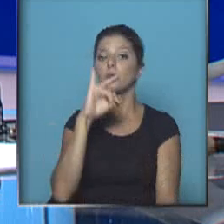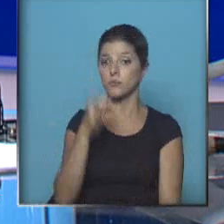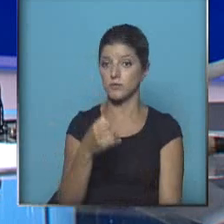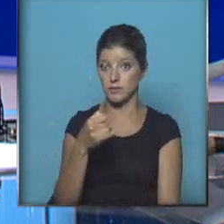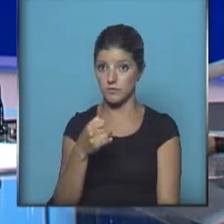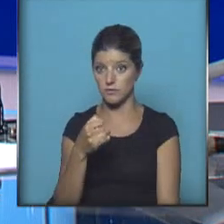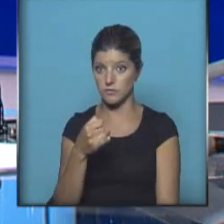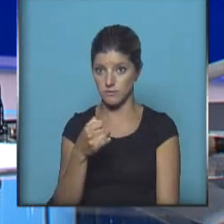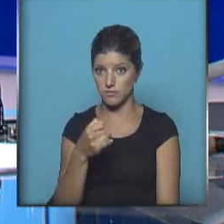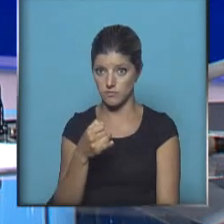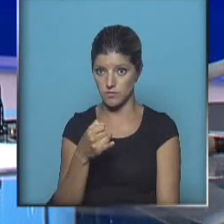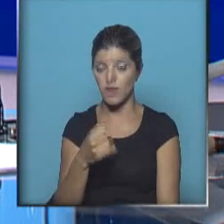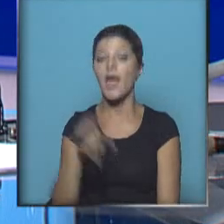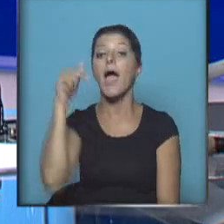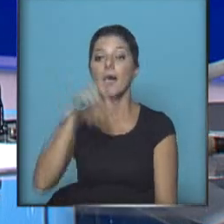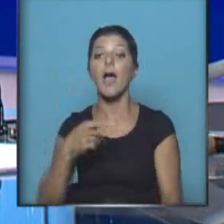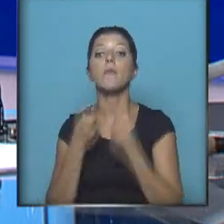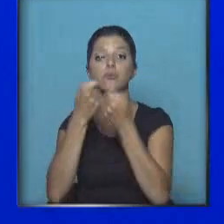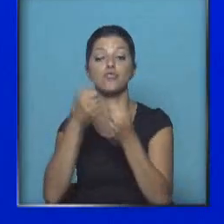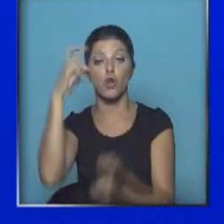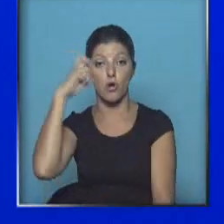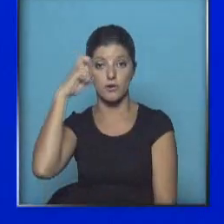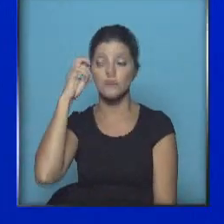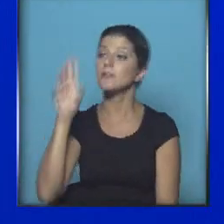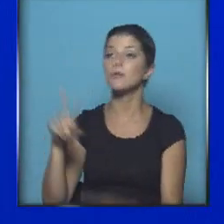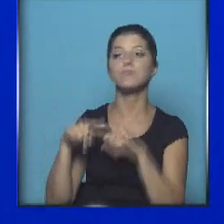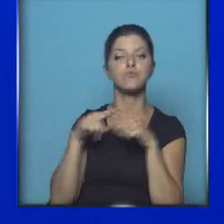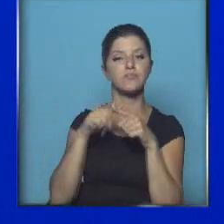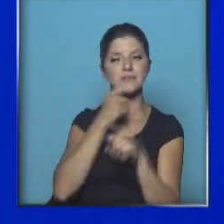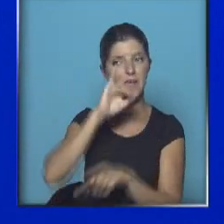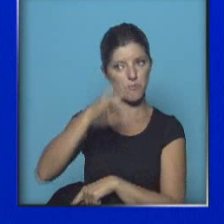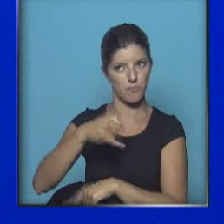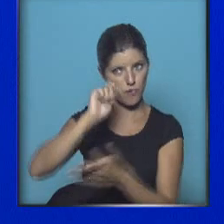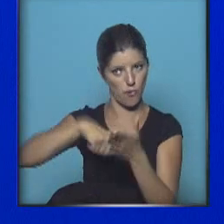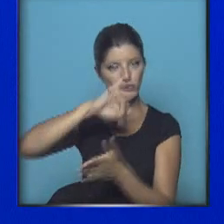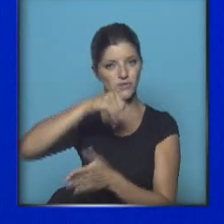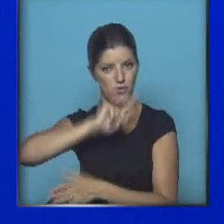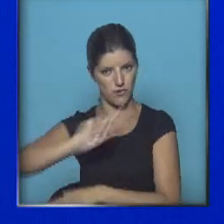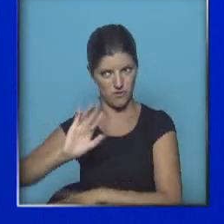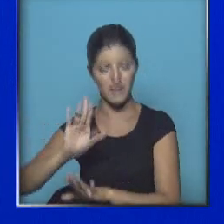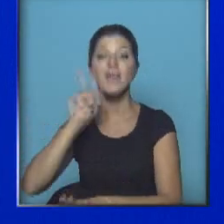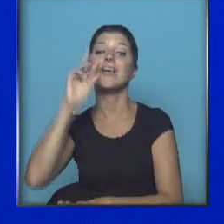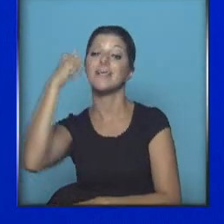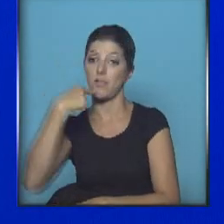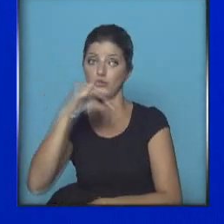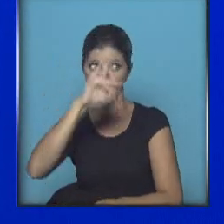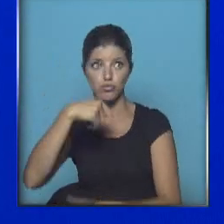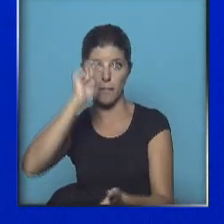República Argentina con el aval del Congreso. Está discutido si lo aprobó o no lo aprobó. ¿Ah, sí? Irán dice que sí lo